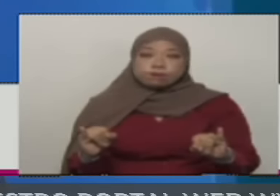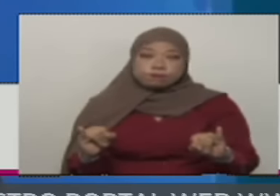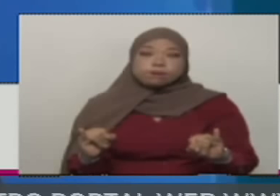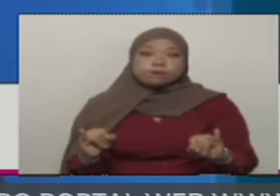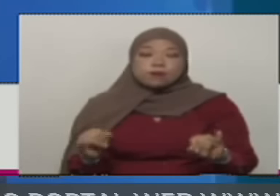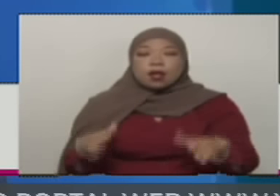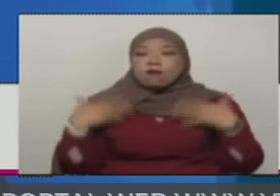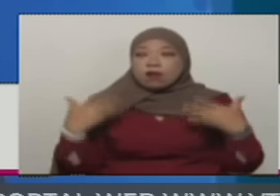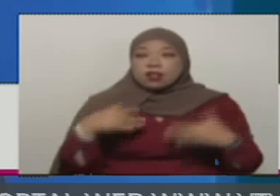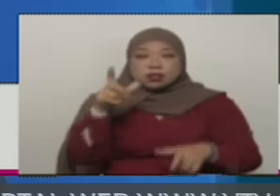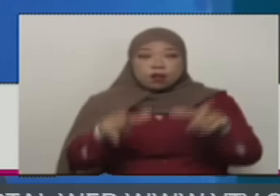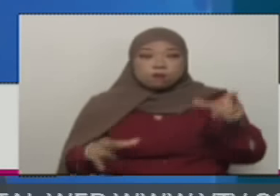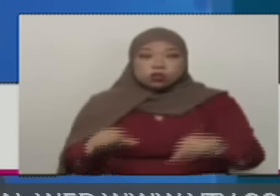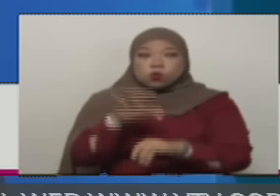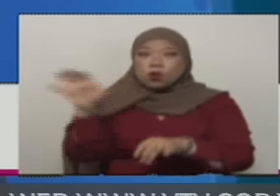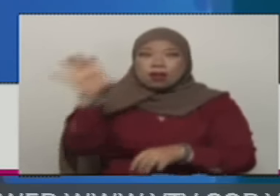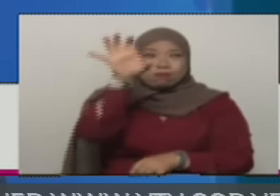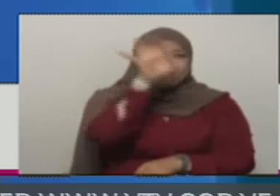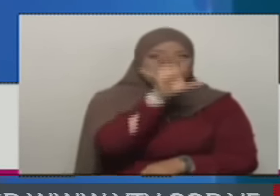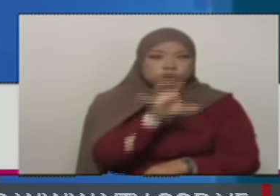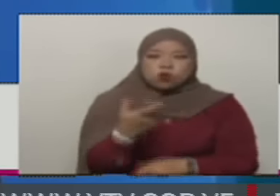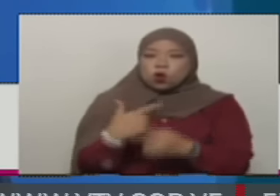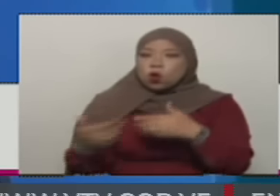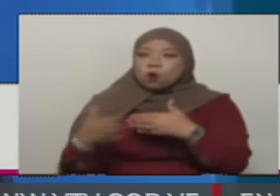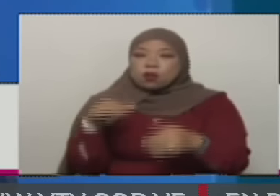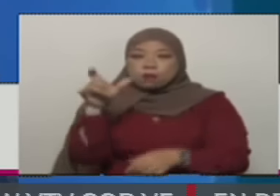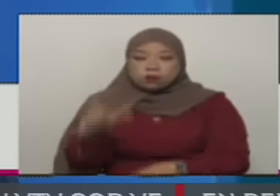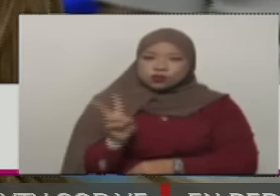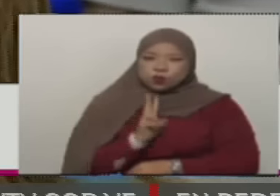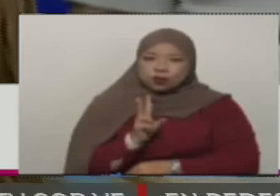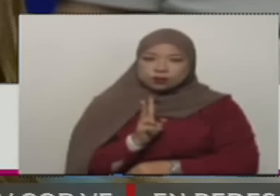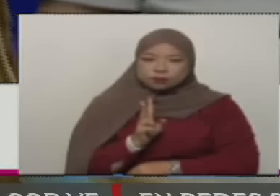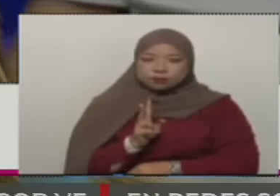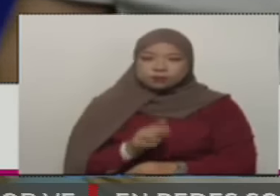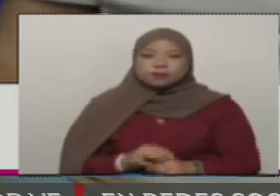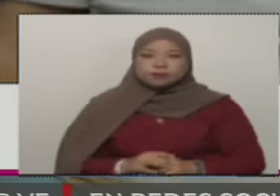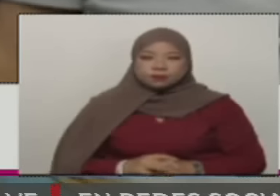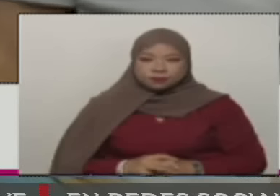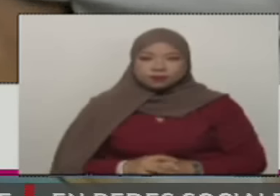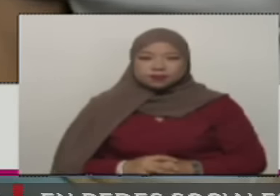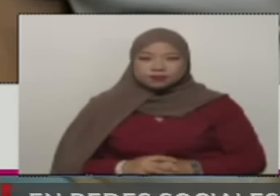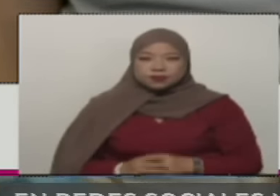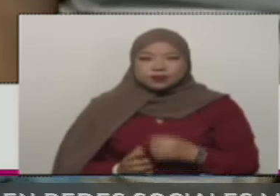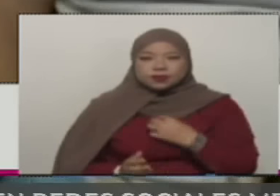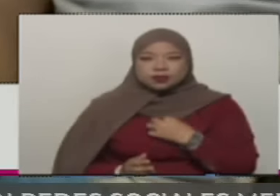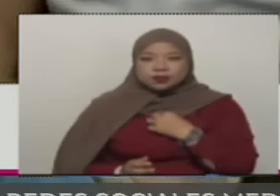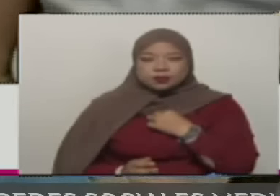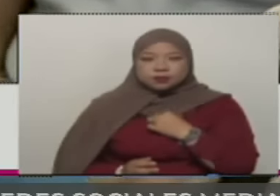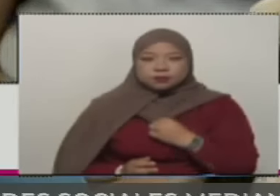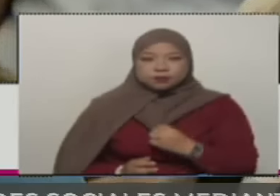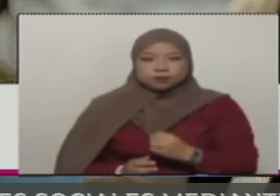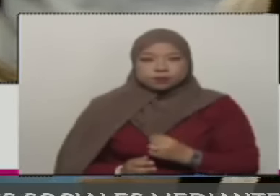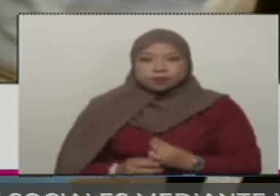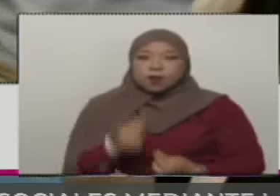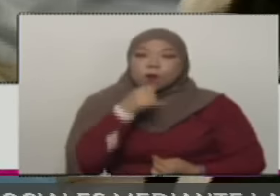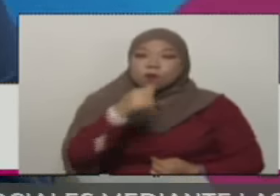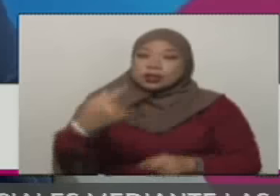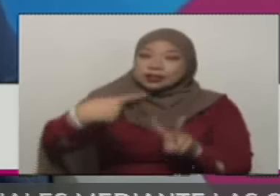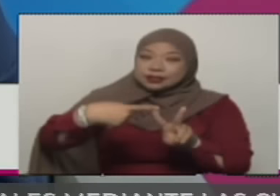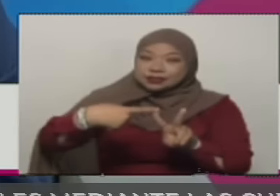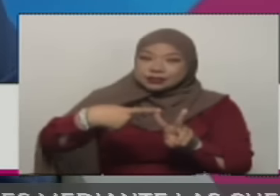están muy felices por los triunfos que estamos obteniendo. Vamos con esta noticia de venezolana de televisión que